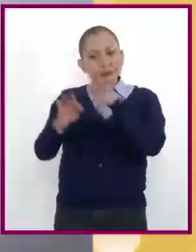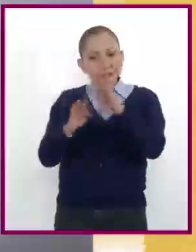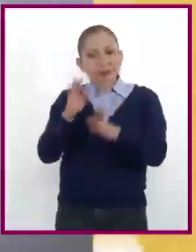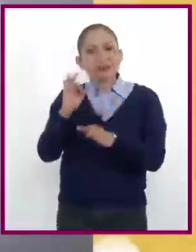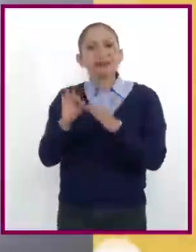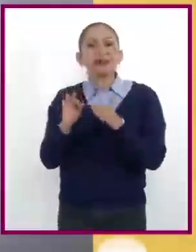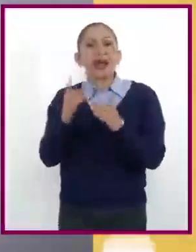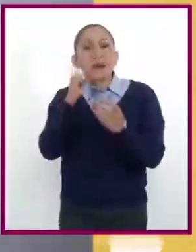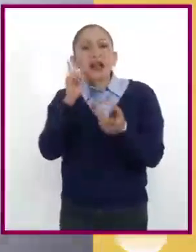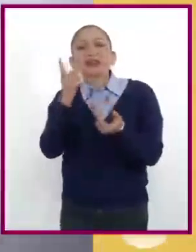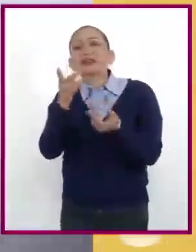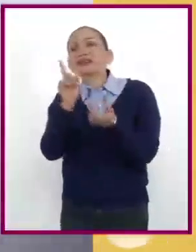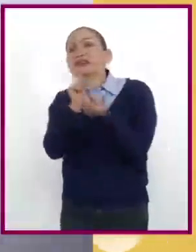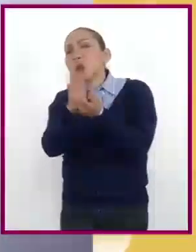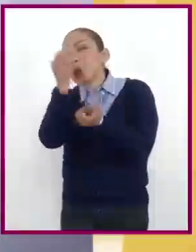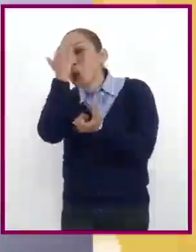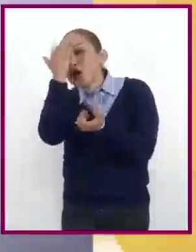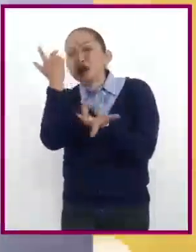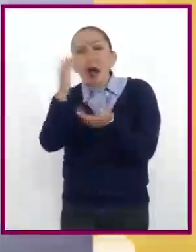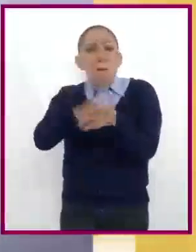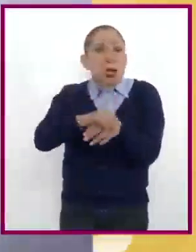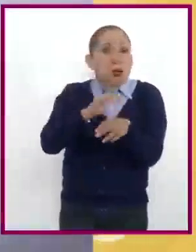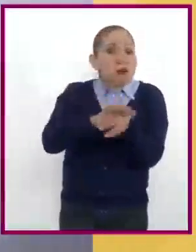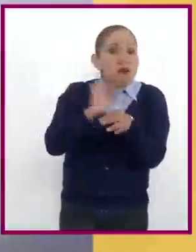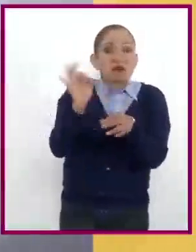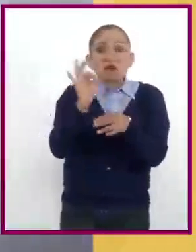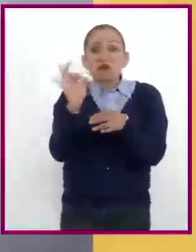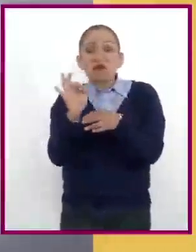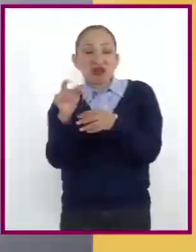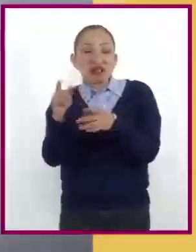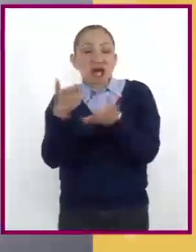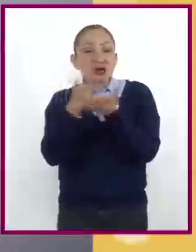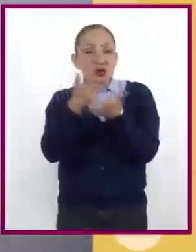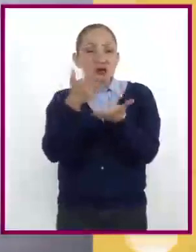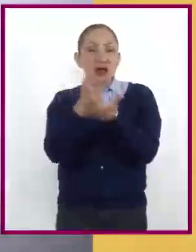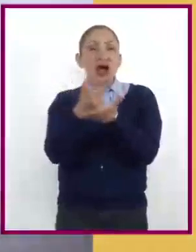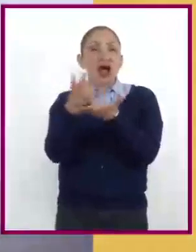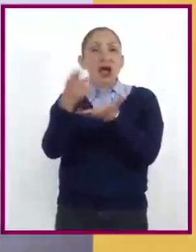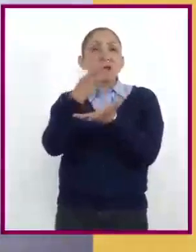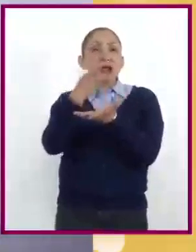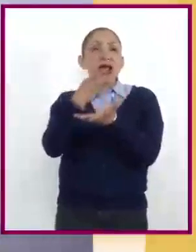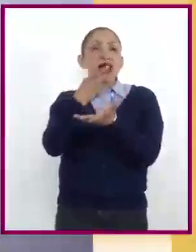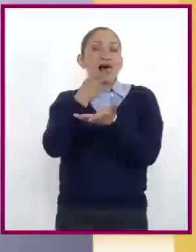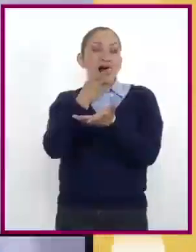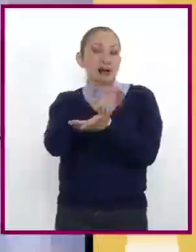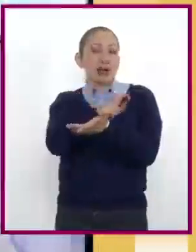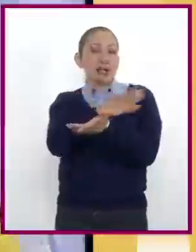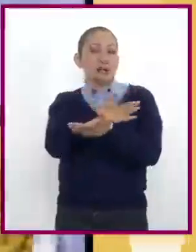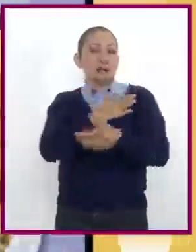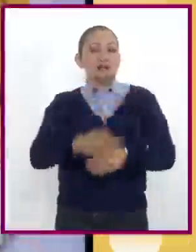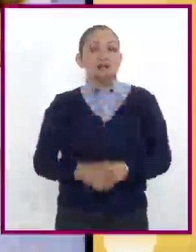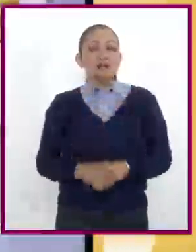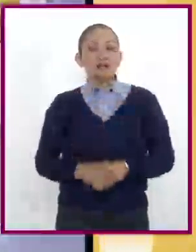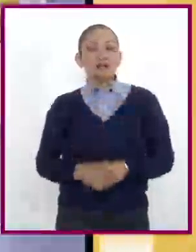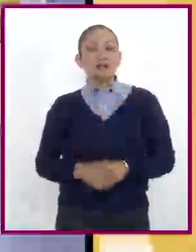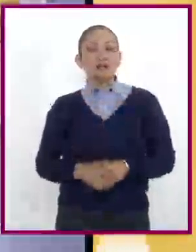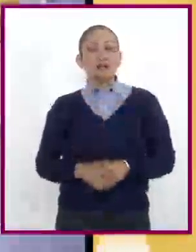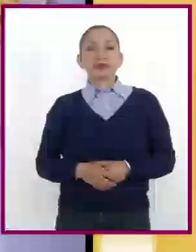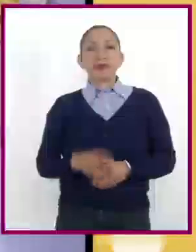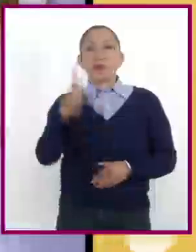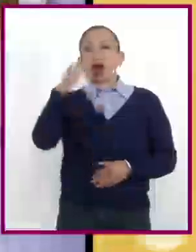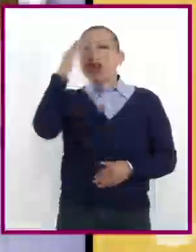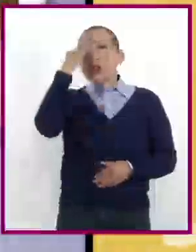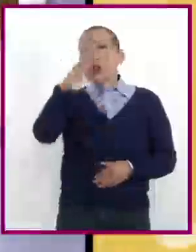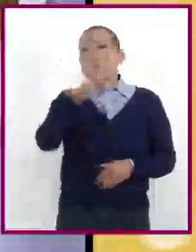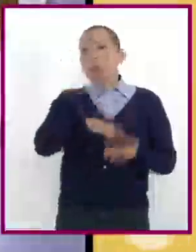tratado, hacerme amigos de ellos y ayudarles a hablar la lengua española. Para